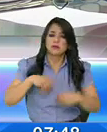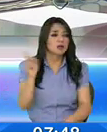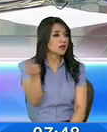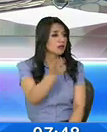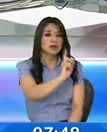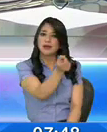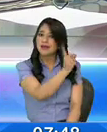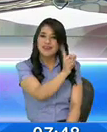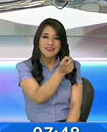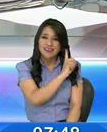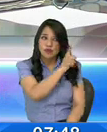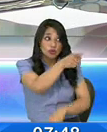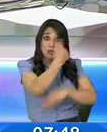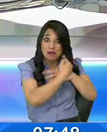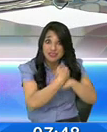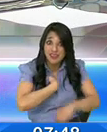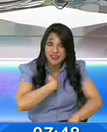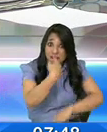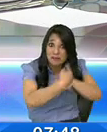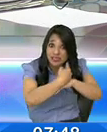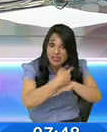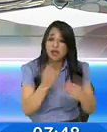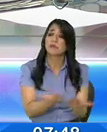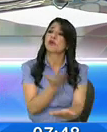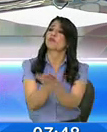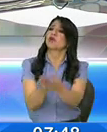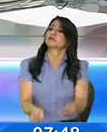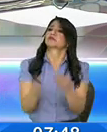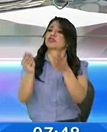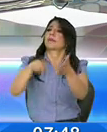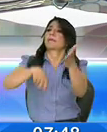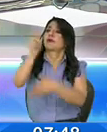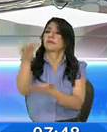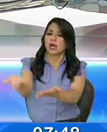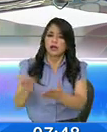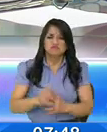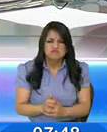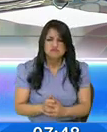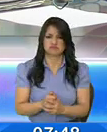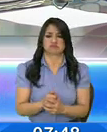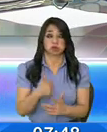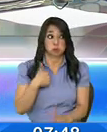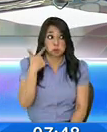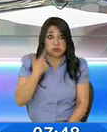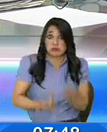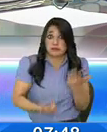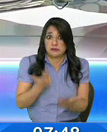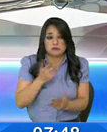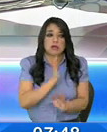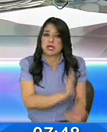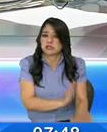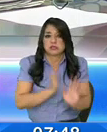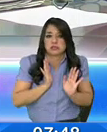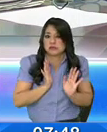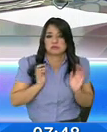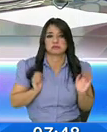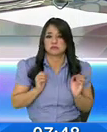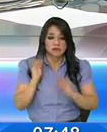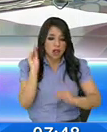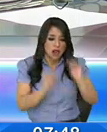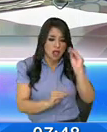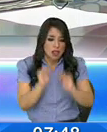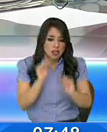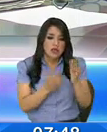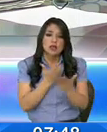así que ustedes llegan con un proyecto además se supone y se piensa o así es elaborado por